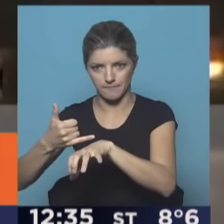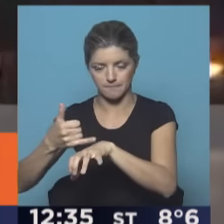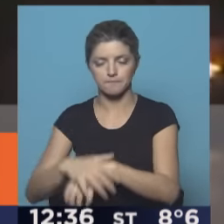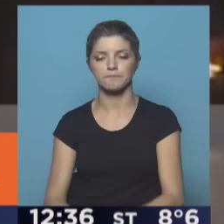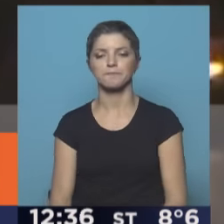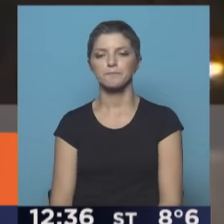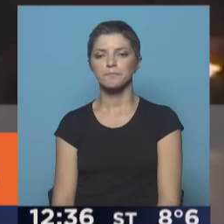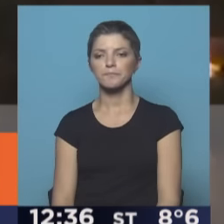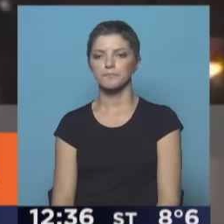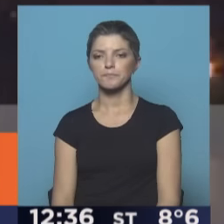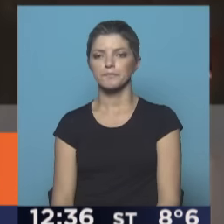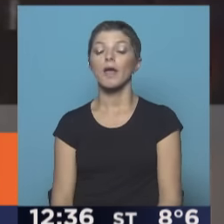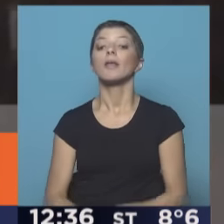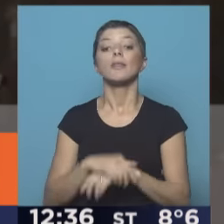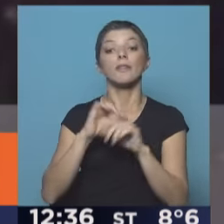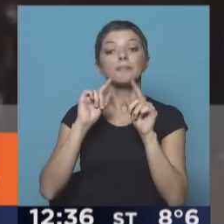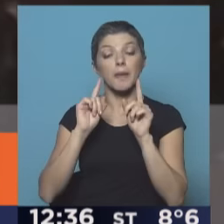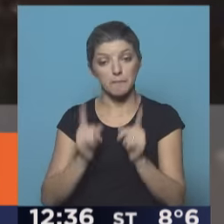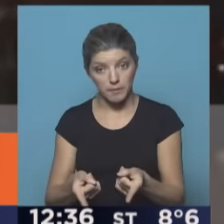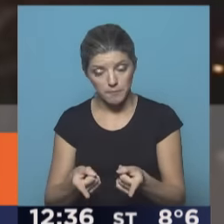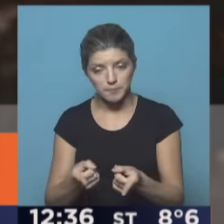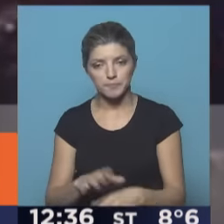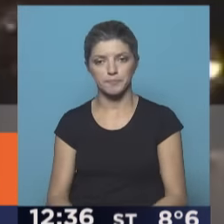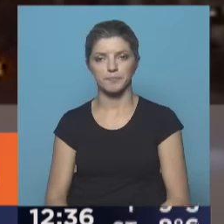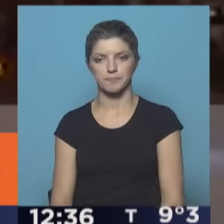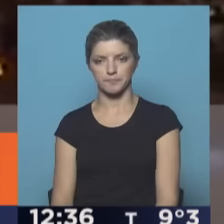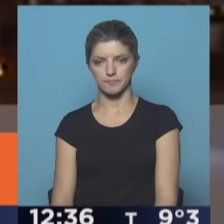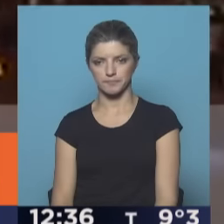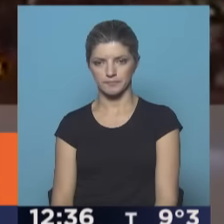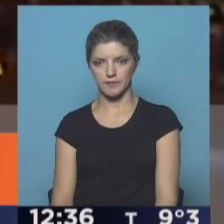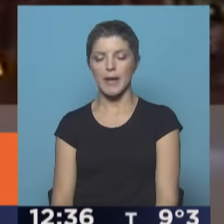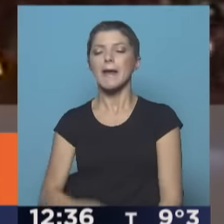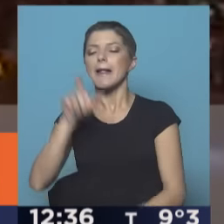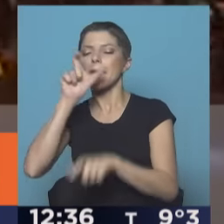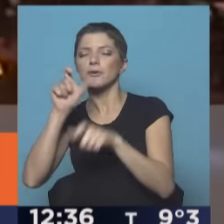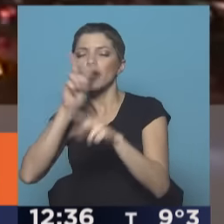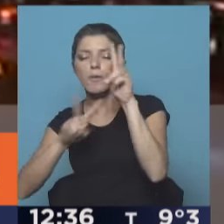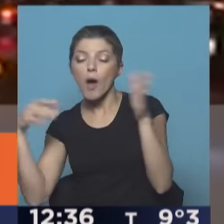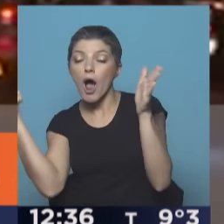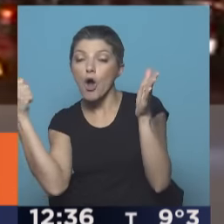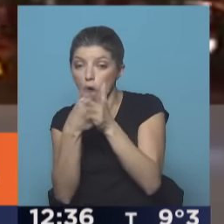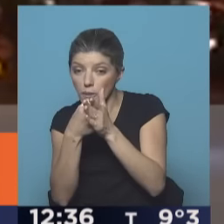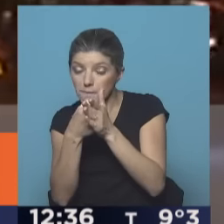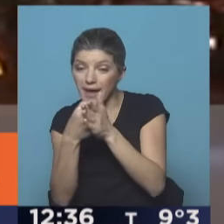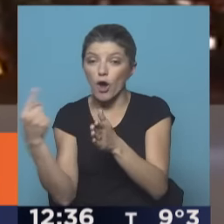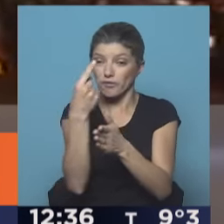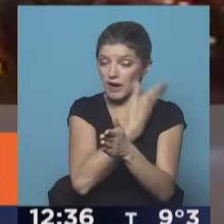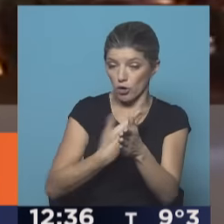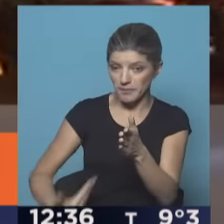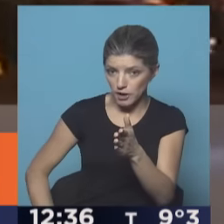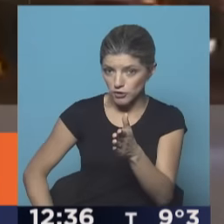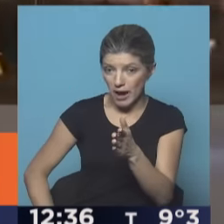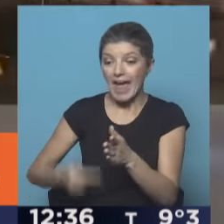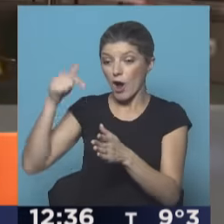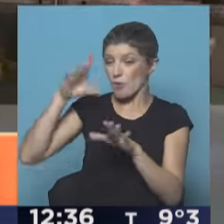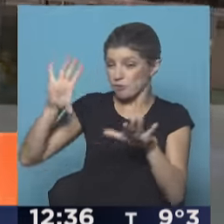otra parte algo muy importante que el los golpistas no gozaban del apoyo popular que